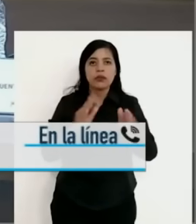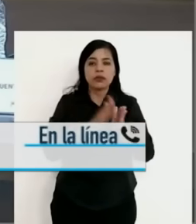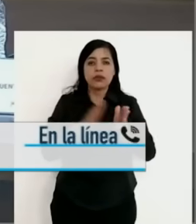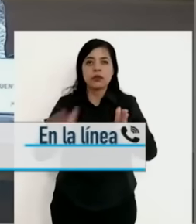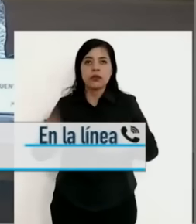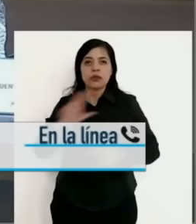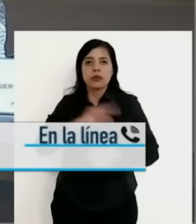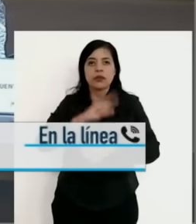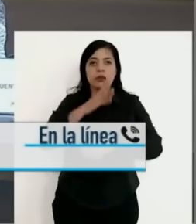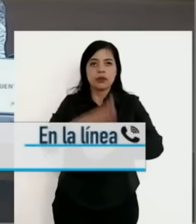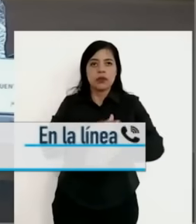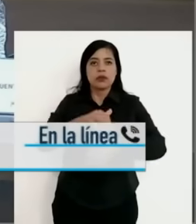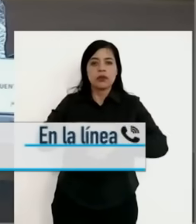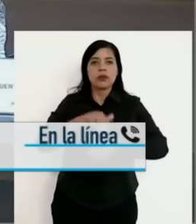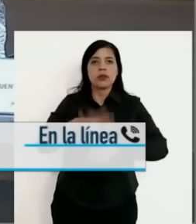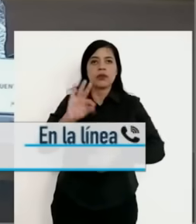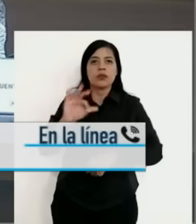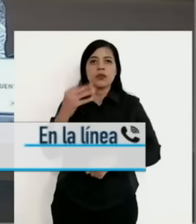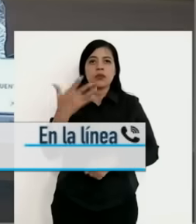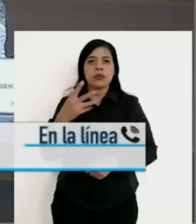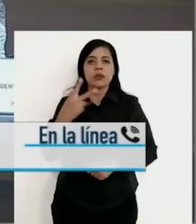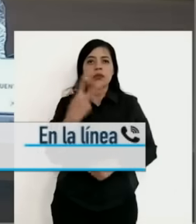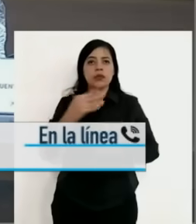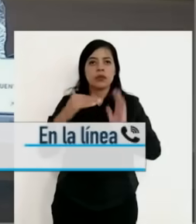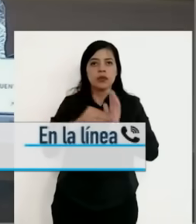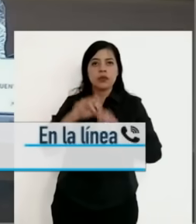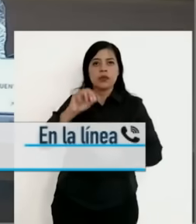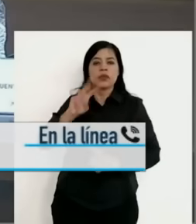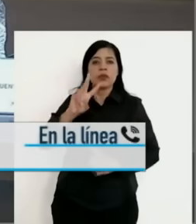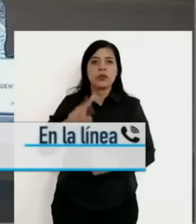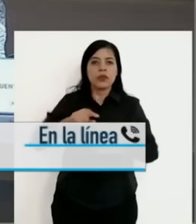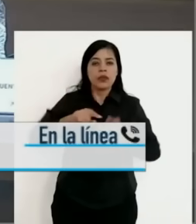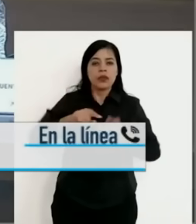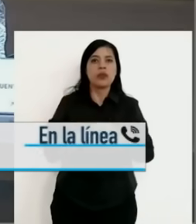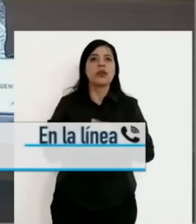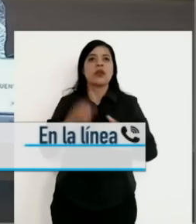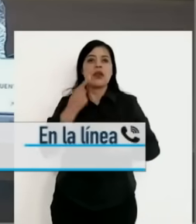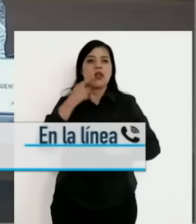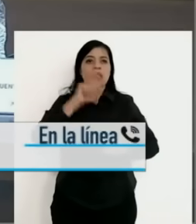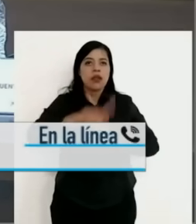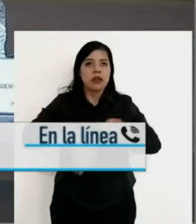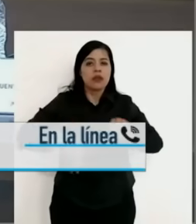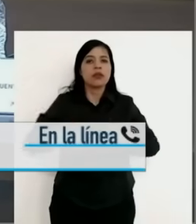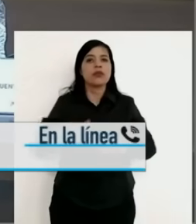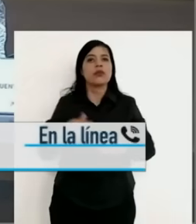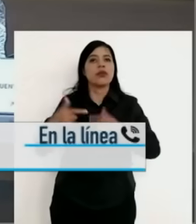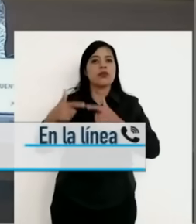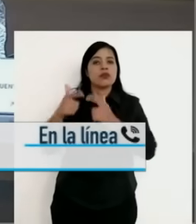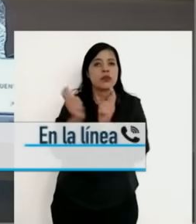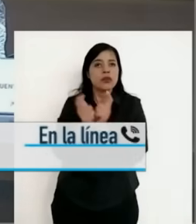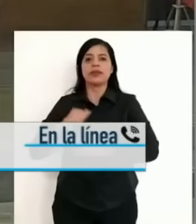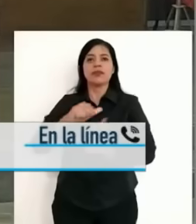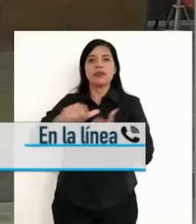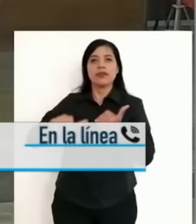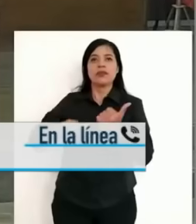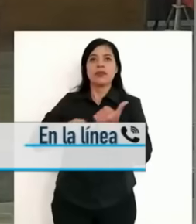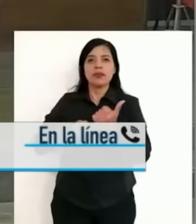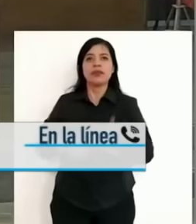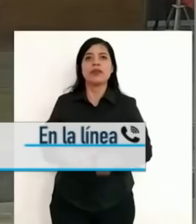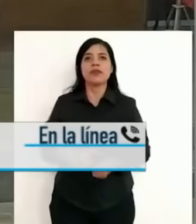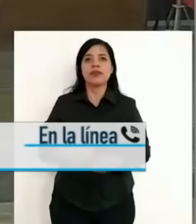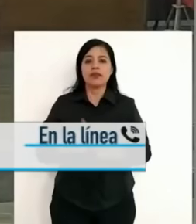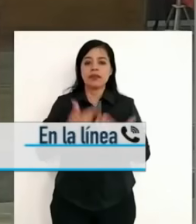de asistencia previo al realizar la reunión, que cualquier ciudadano, insisto, coincidiría conmigo como tú